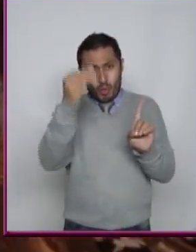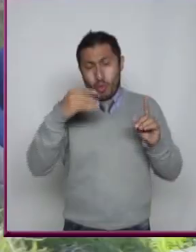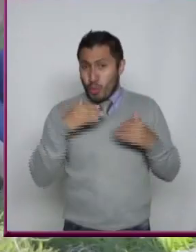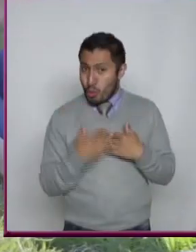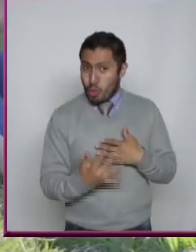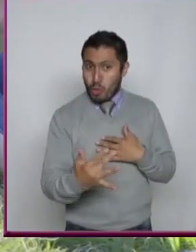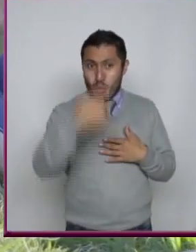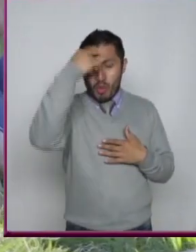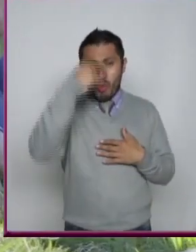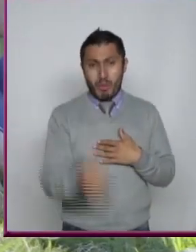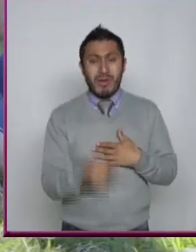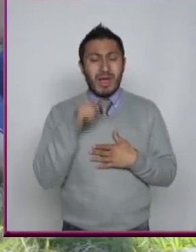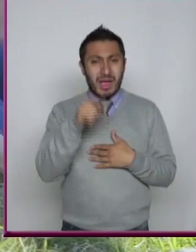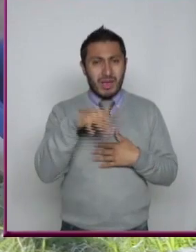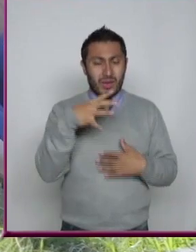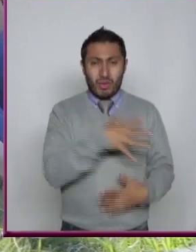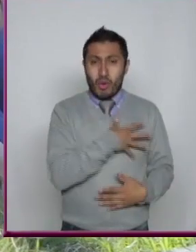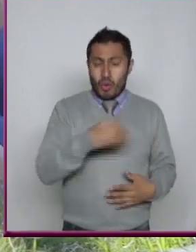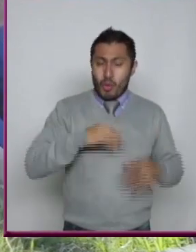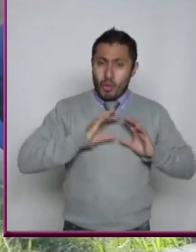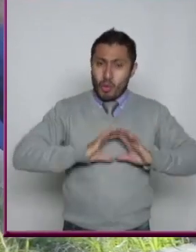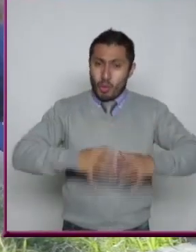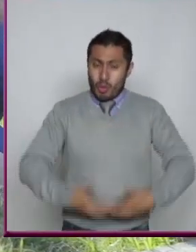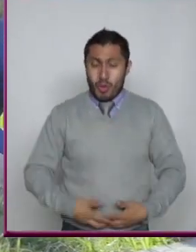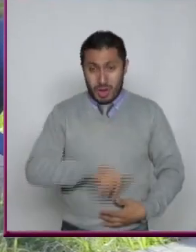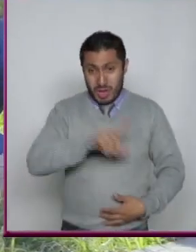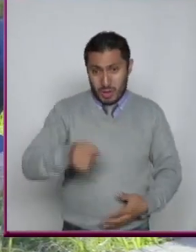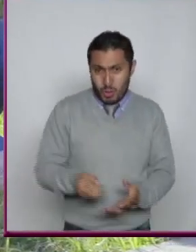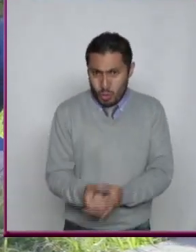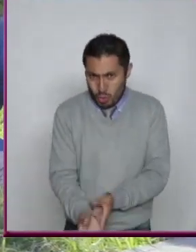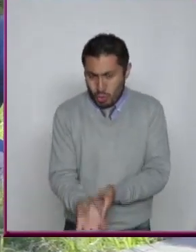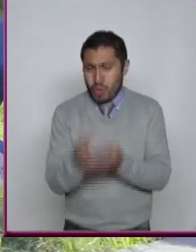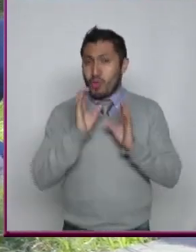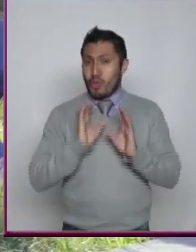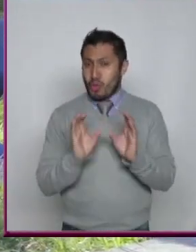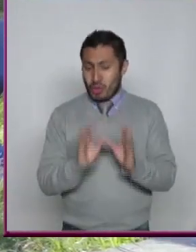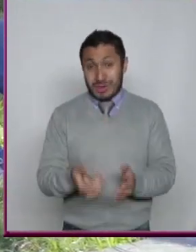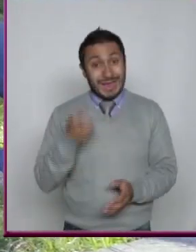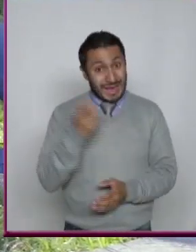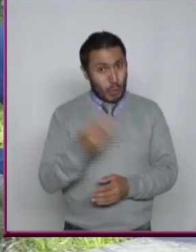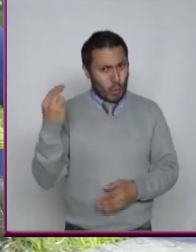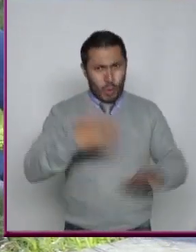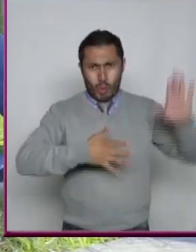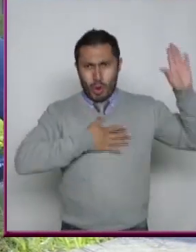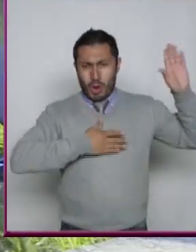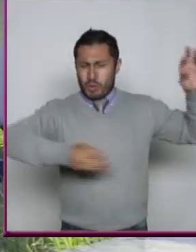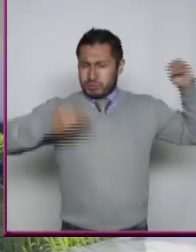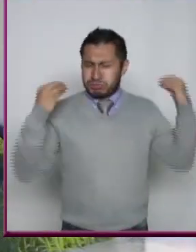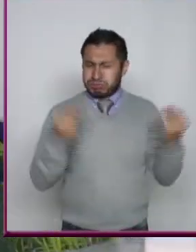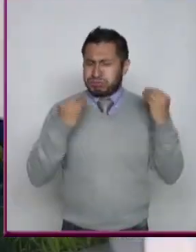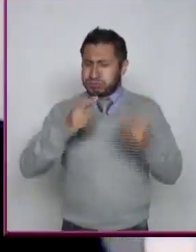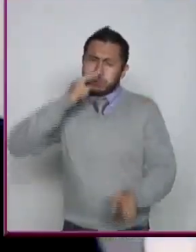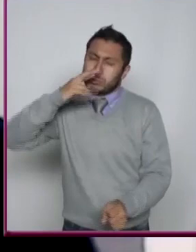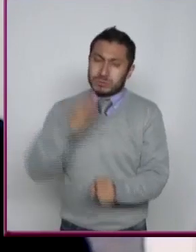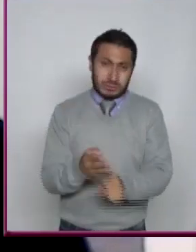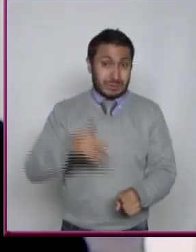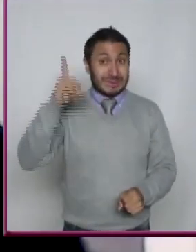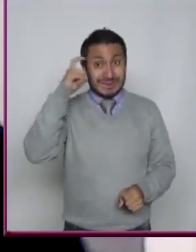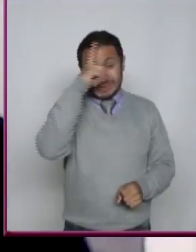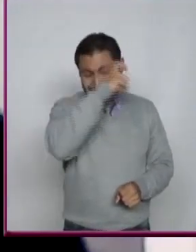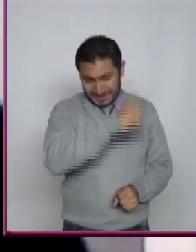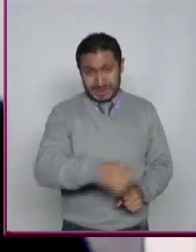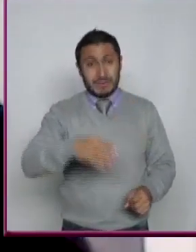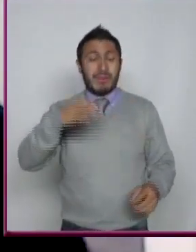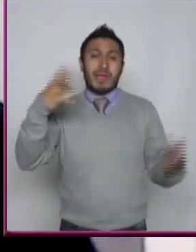suficiente para concebir a una cría y cuidarla al nacer. Y eso requiere muchísimo compromiso. Difícilmente podríamos estar con